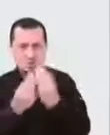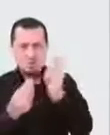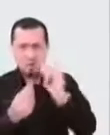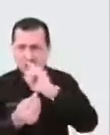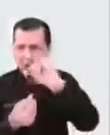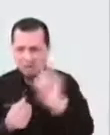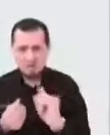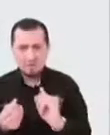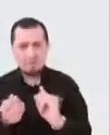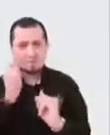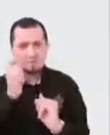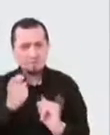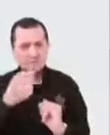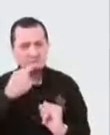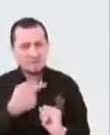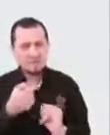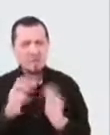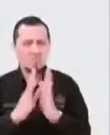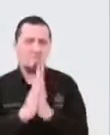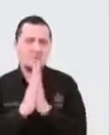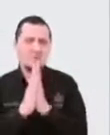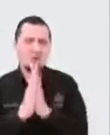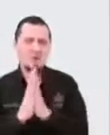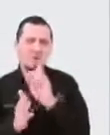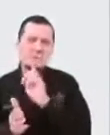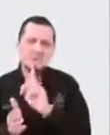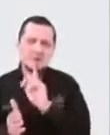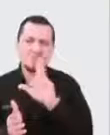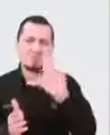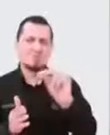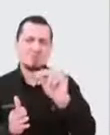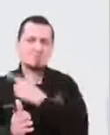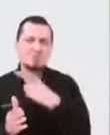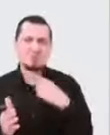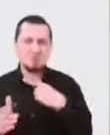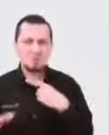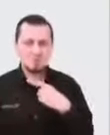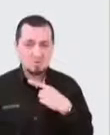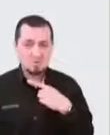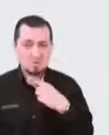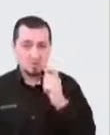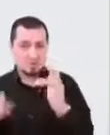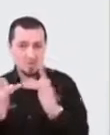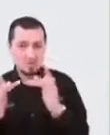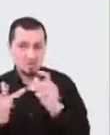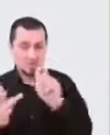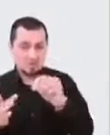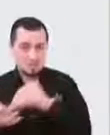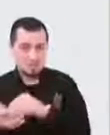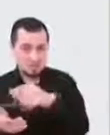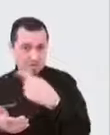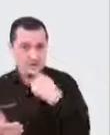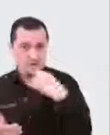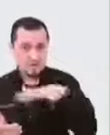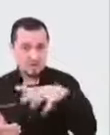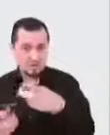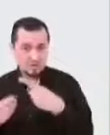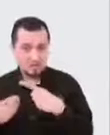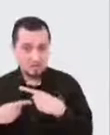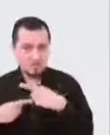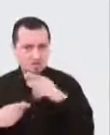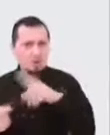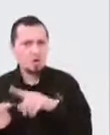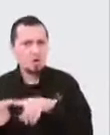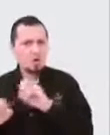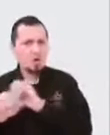faltarle el respeto nunca simplemente no te voy a contestar mentiras no pierdas tu tiempo gobernador estos datos que usted acaba de darnos